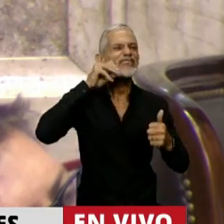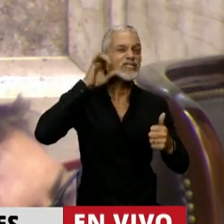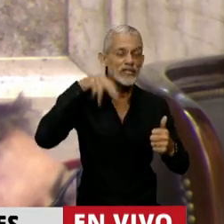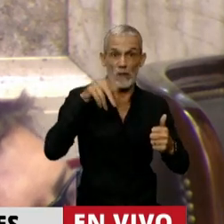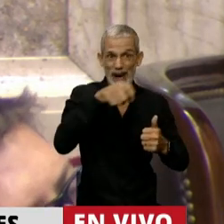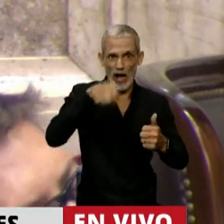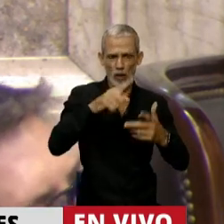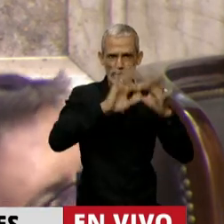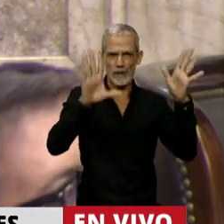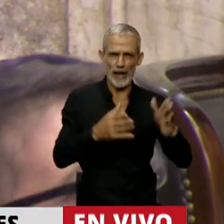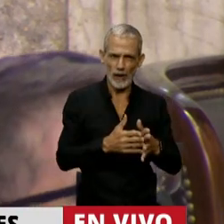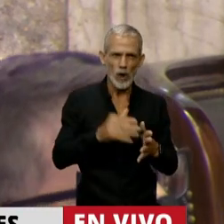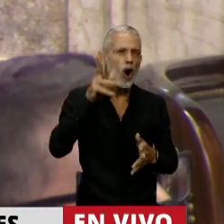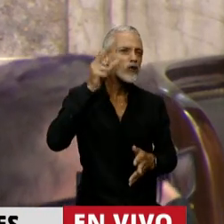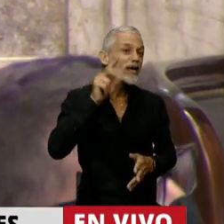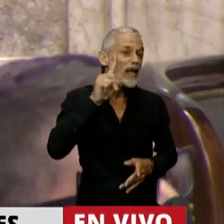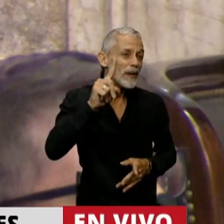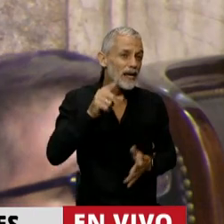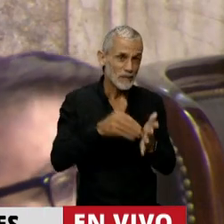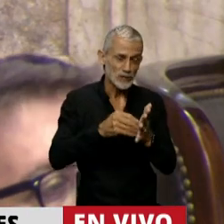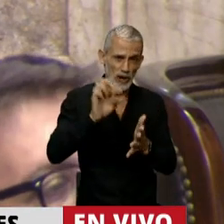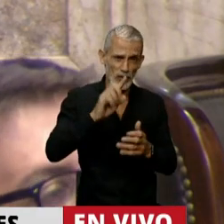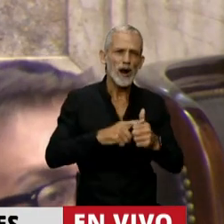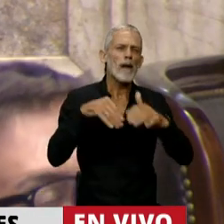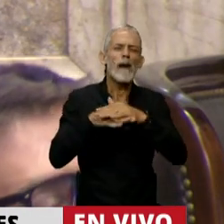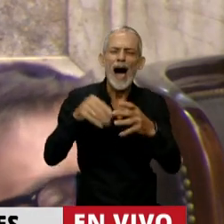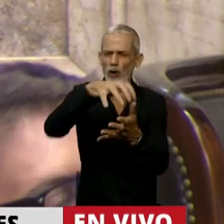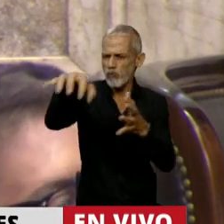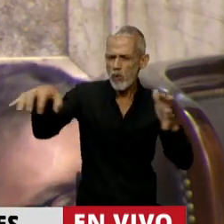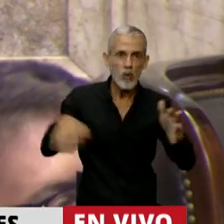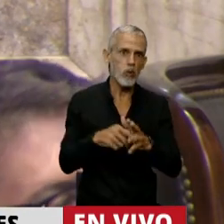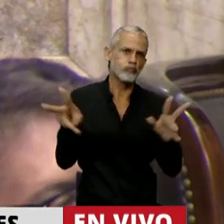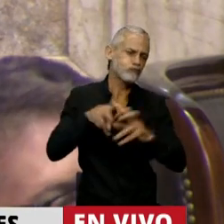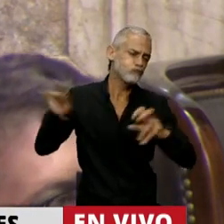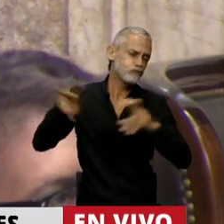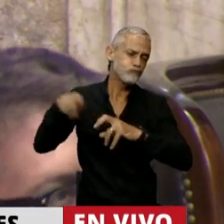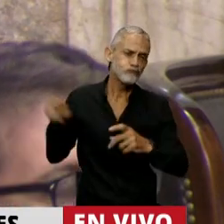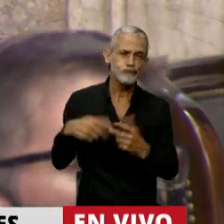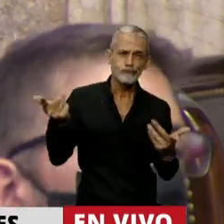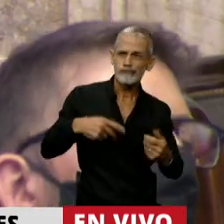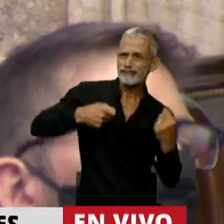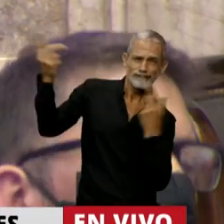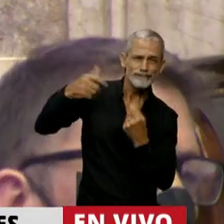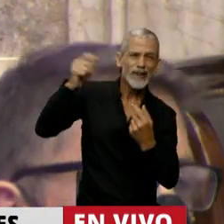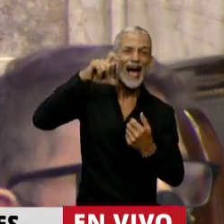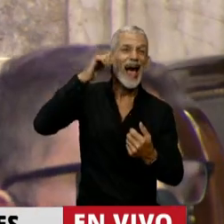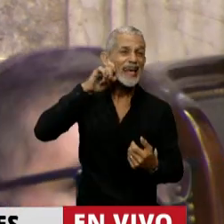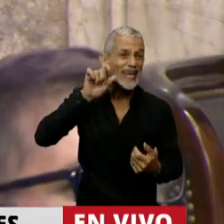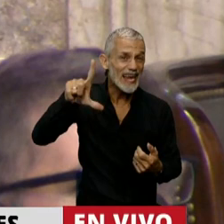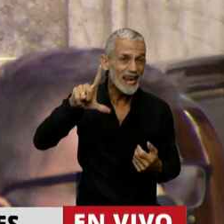Libre, por ejemplo, 80.000 millones de dólares su empresa, los bancos, las multinacionales, las agroexportadoras, Cargill,